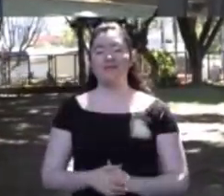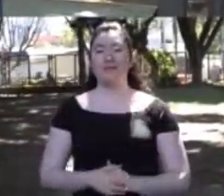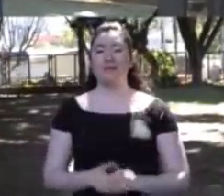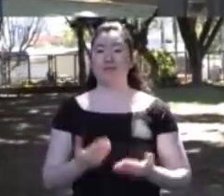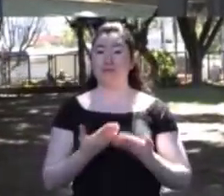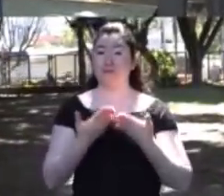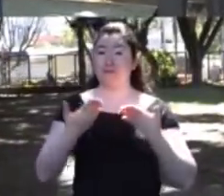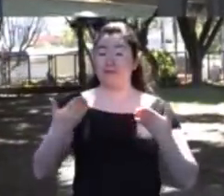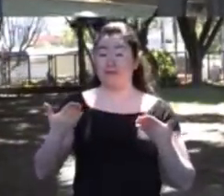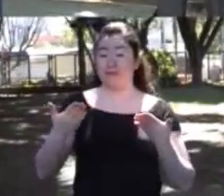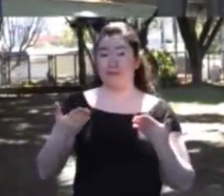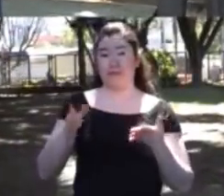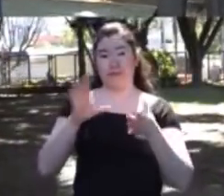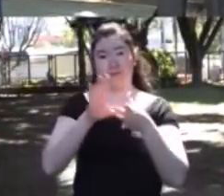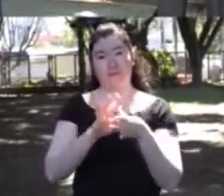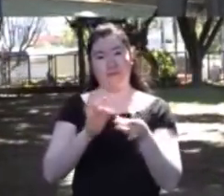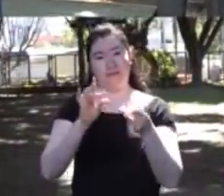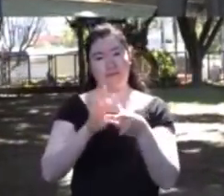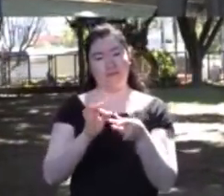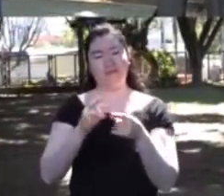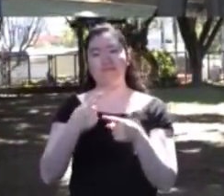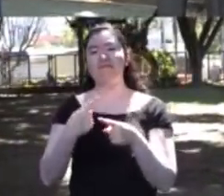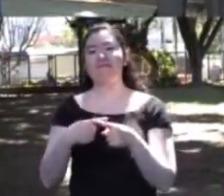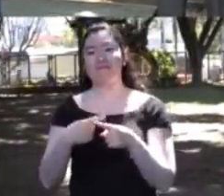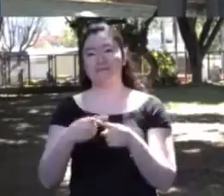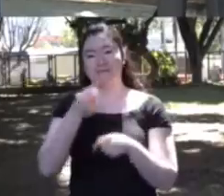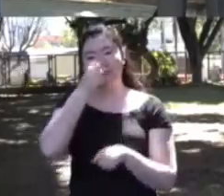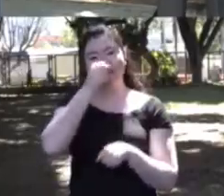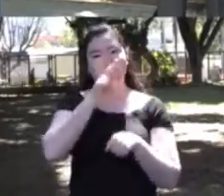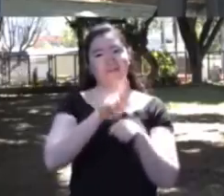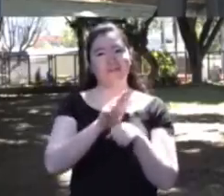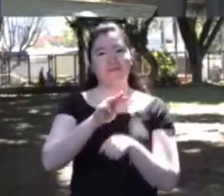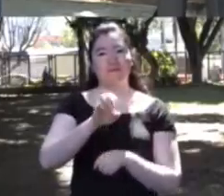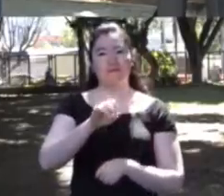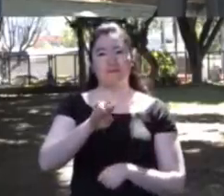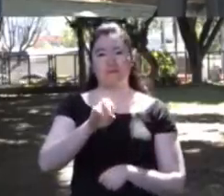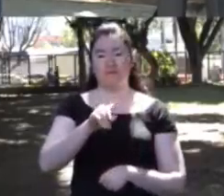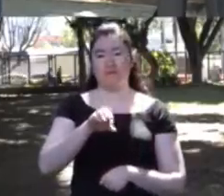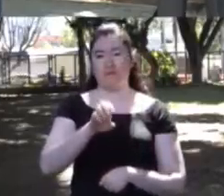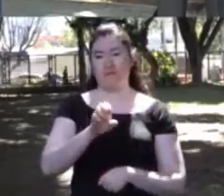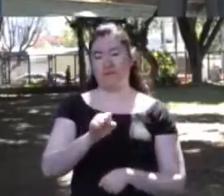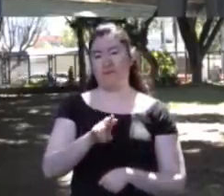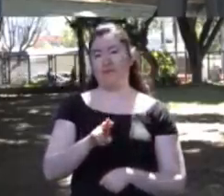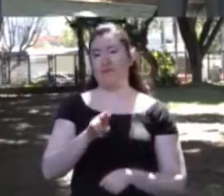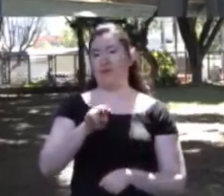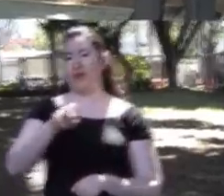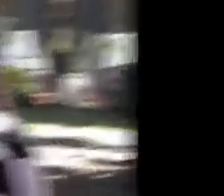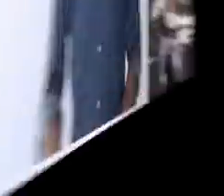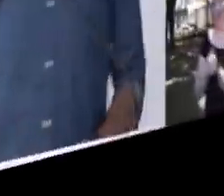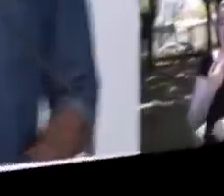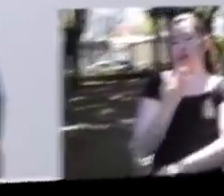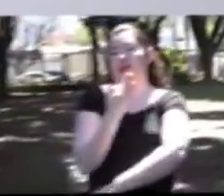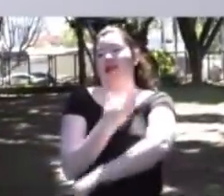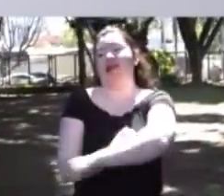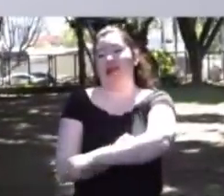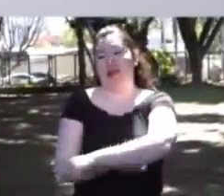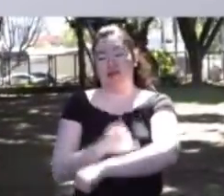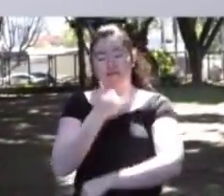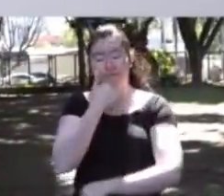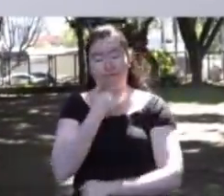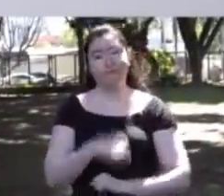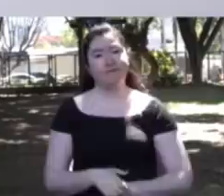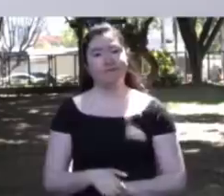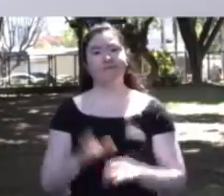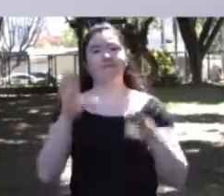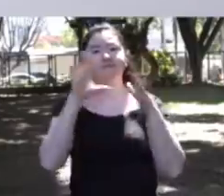Enseguida invitamos al secretario de movilidad de esta ciudad, maestro Andrés Layuz Loaesa, a que haga uso de la palabra. Rápidamente